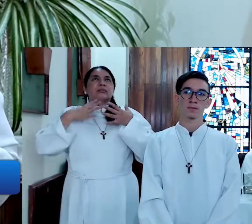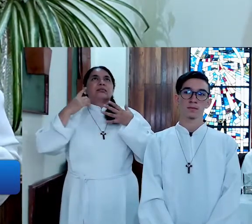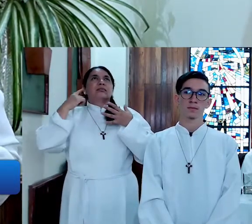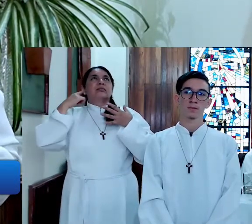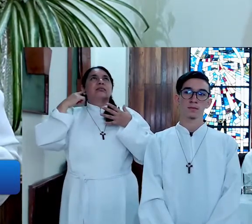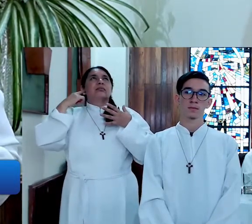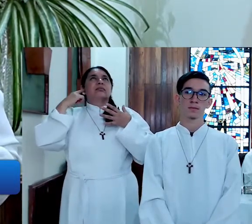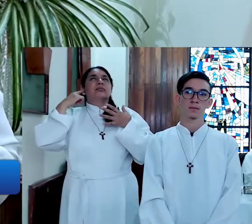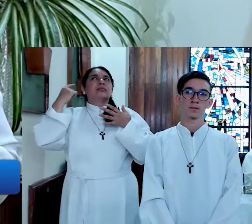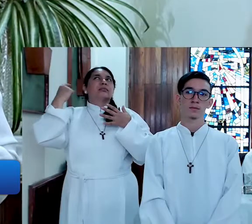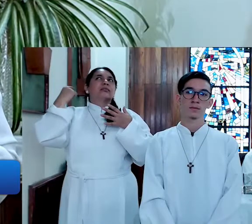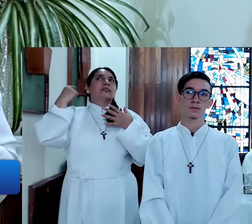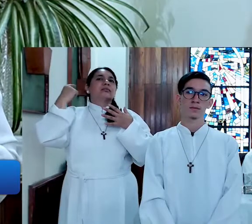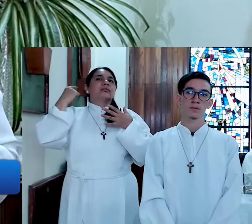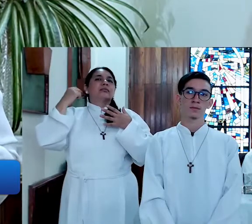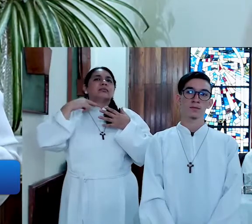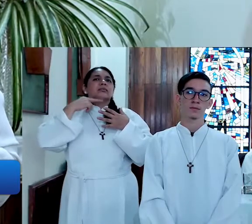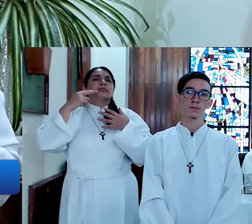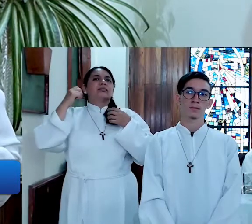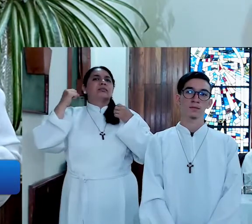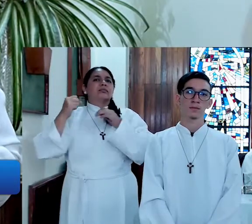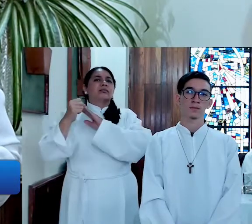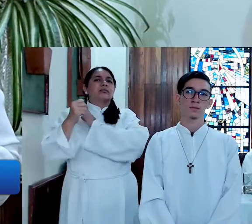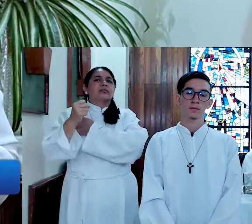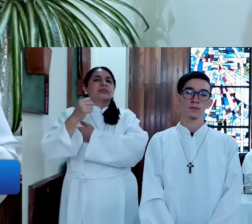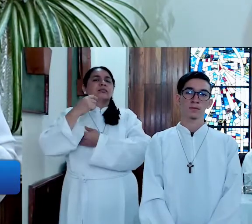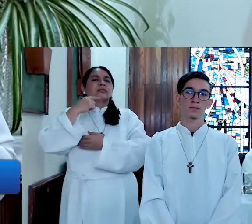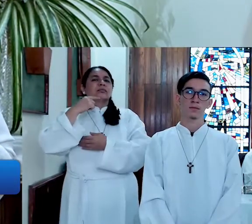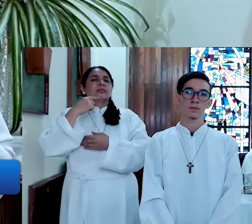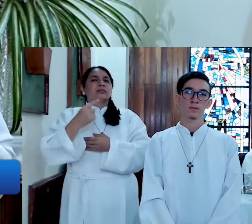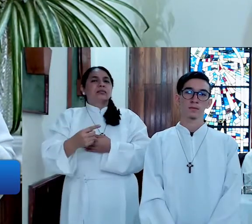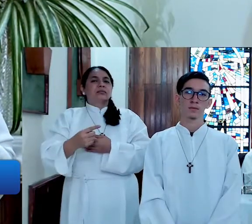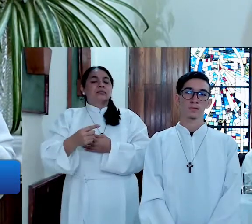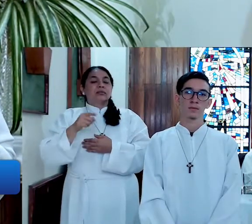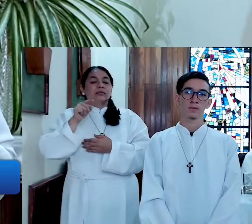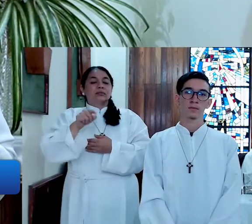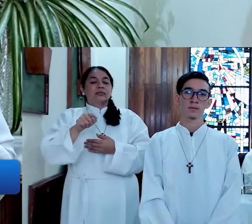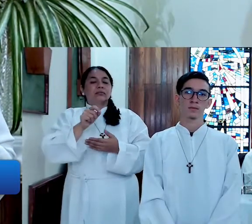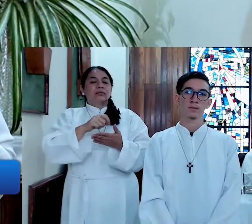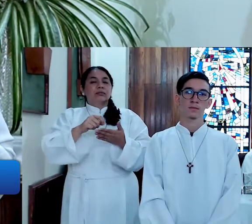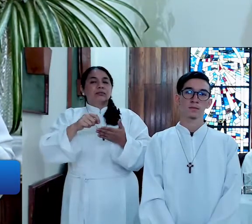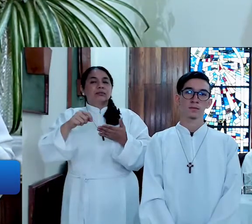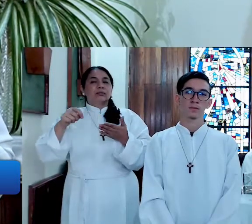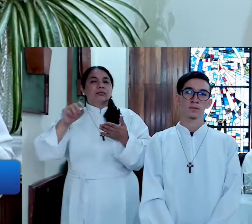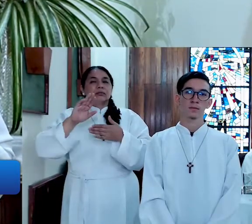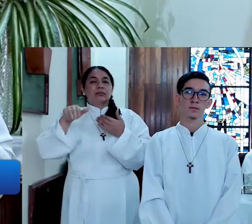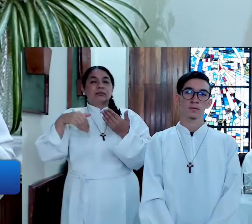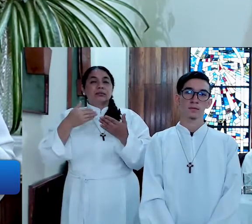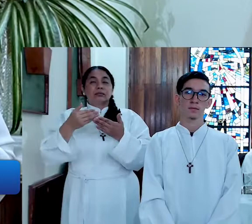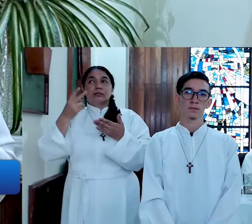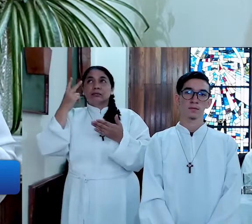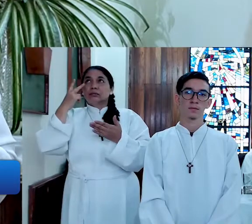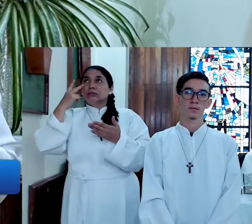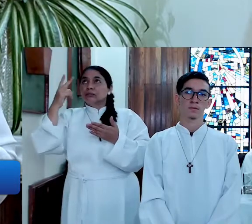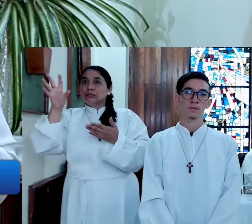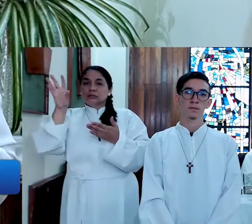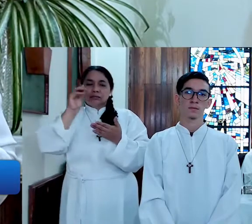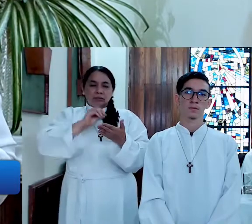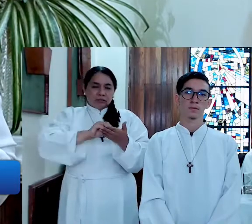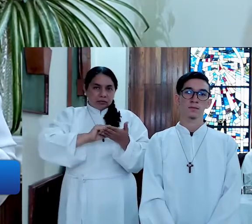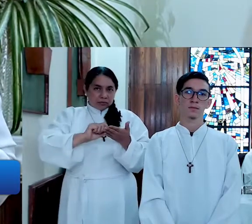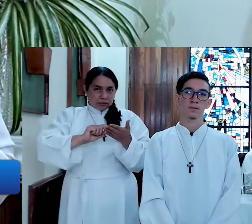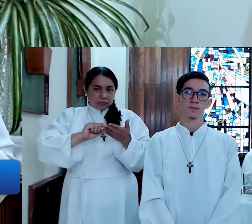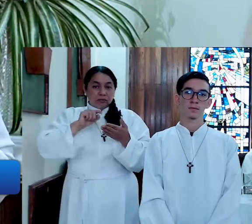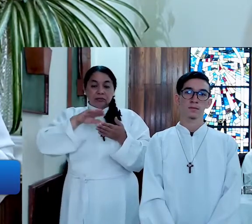potente como de trompeta que decía: escribe en un libro lo que veas y envíalo a las